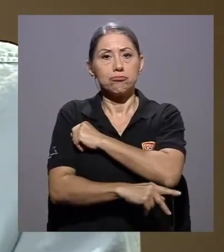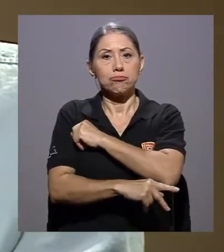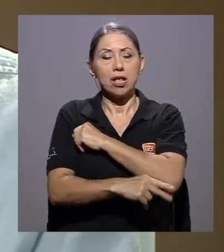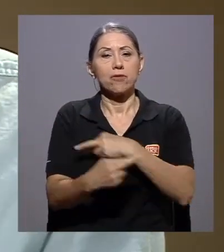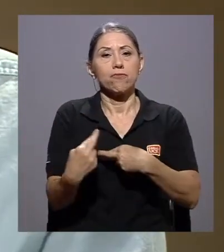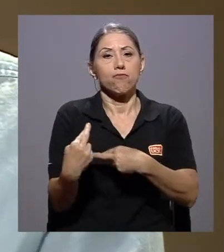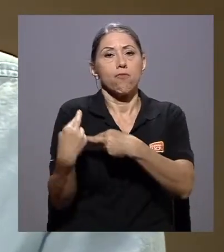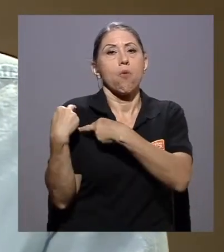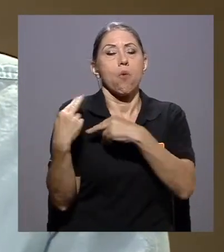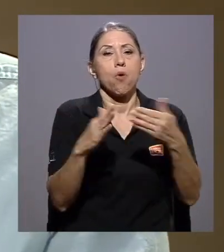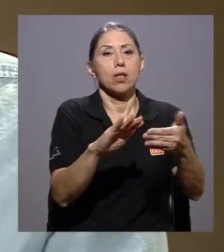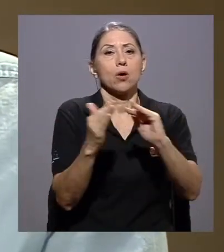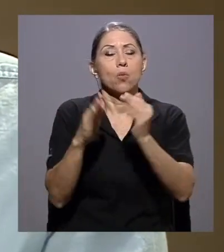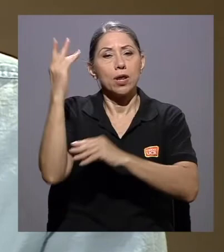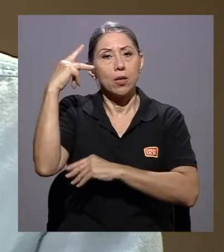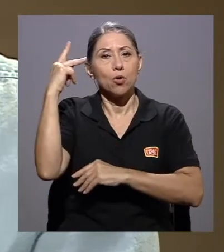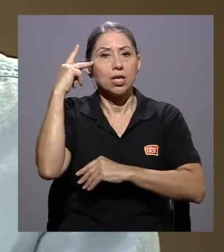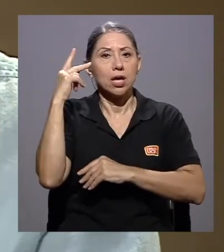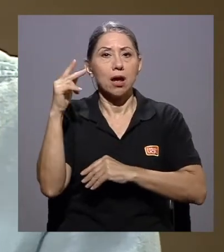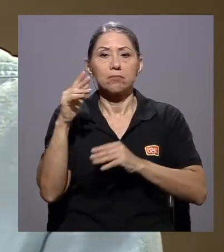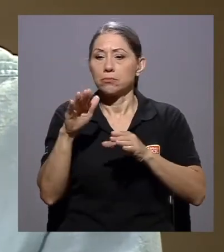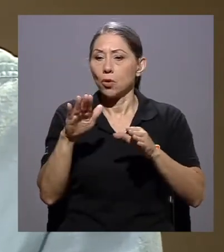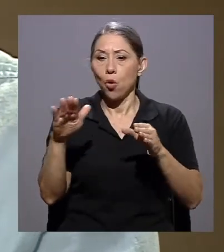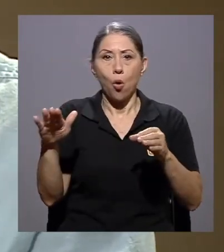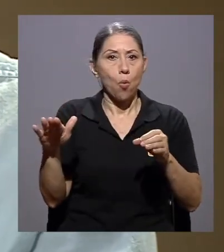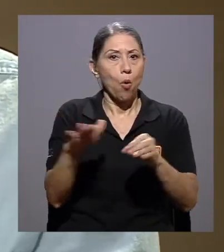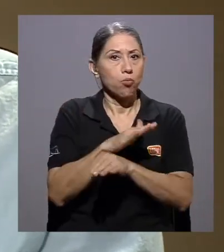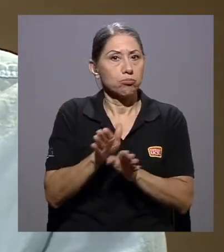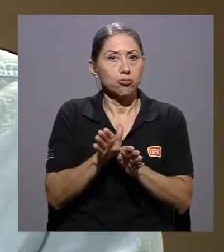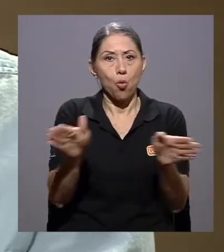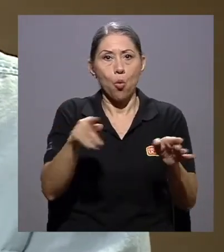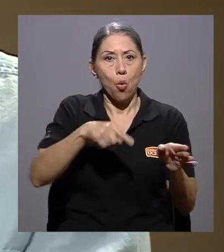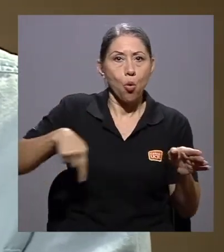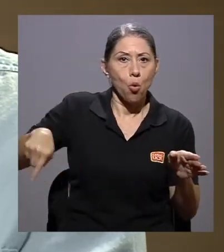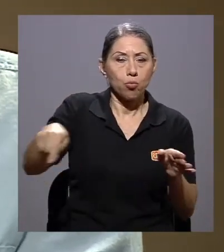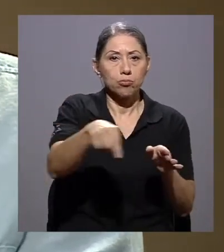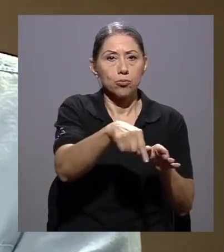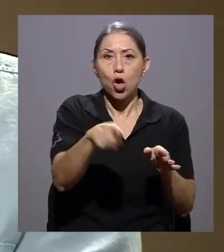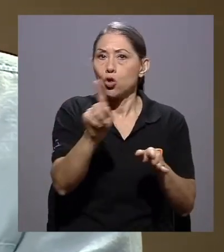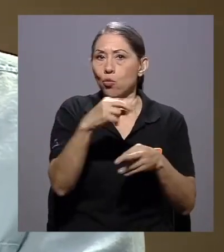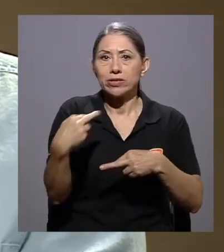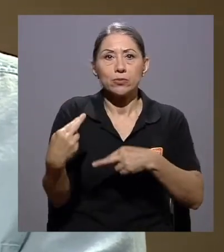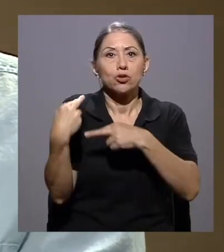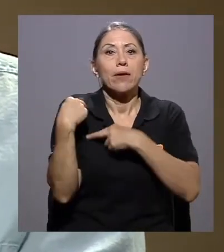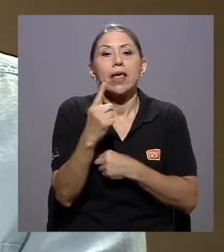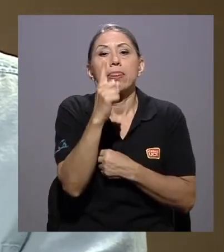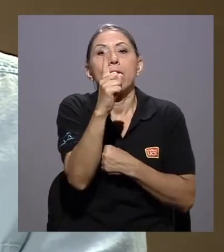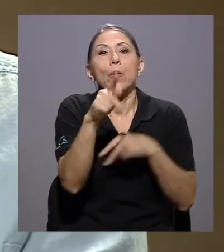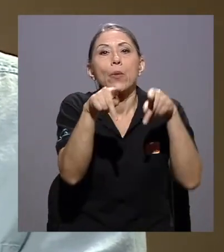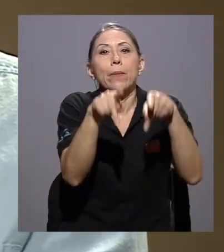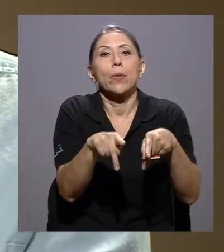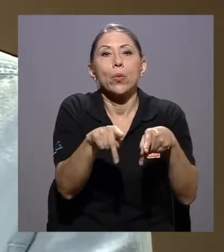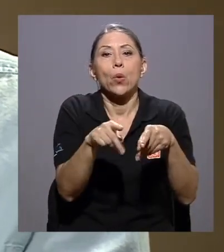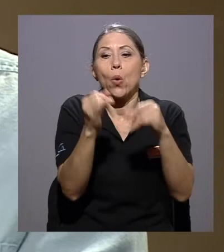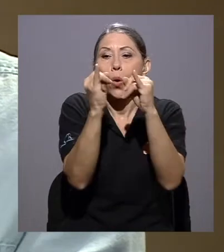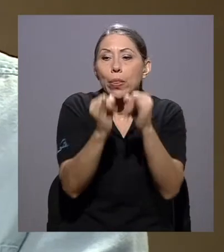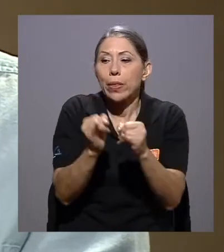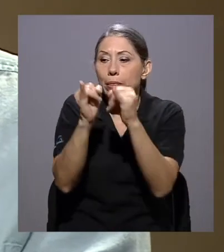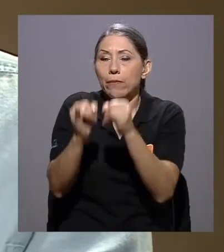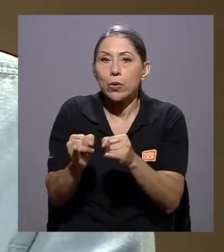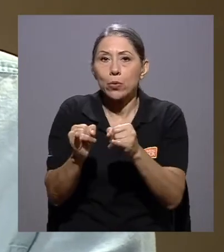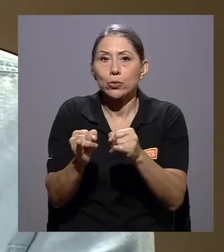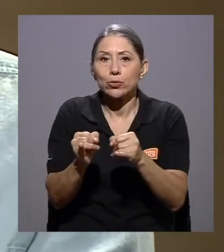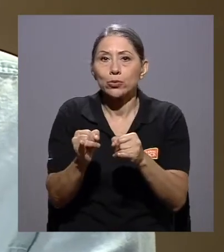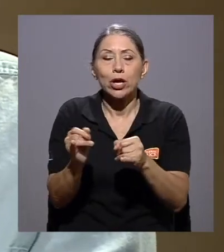la comunidad política como un todo, no es responsabilidad de individuos y no está orientada o no está inserta